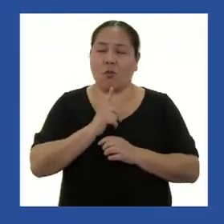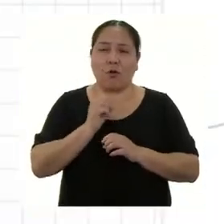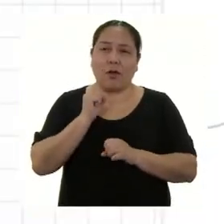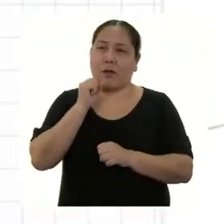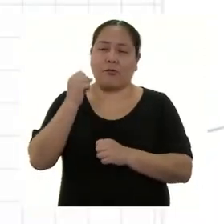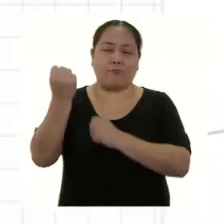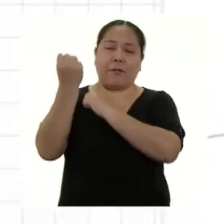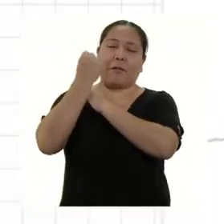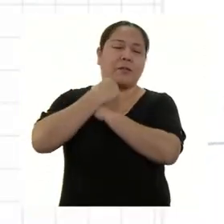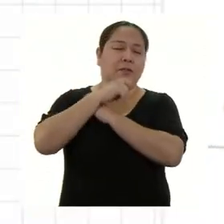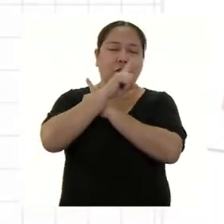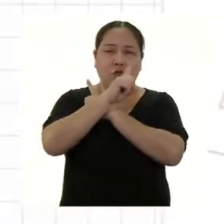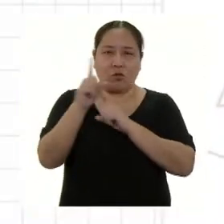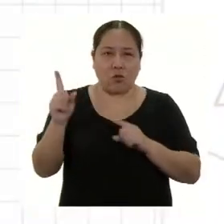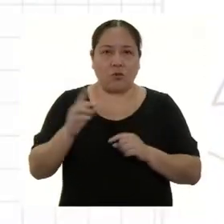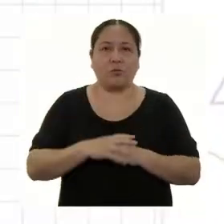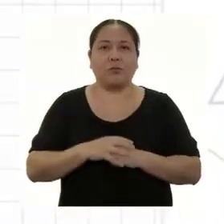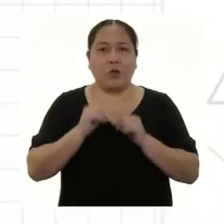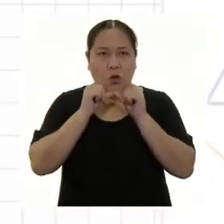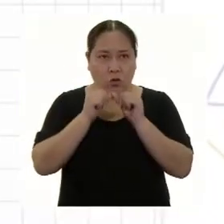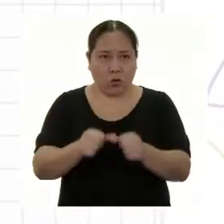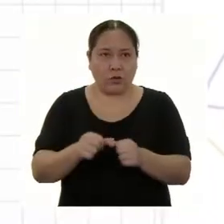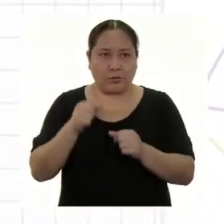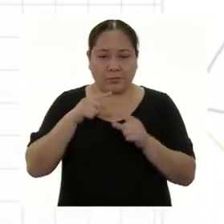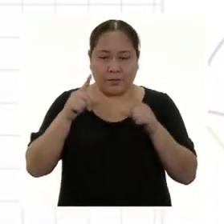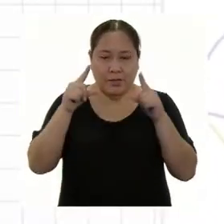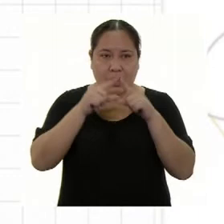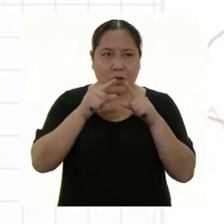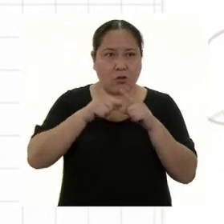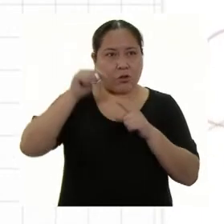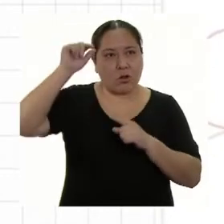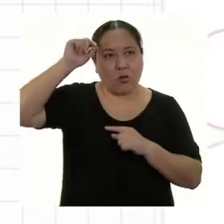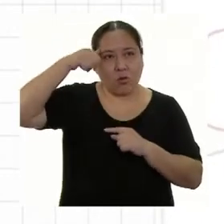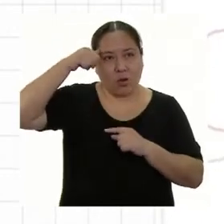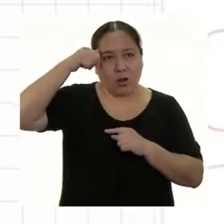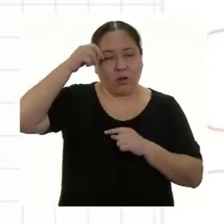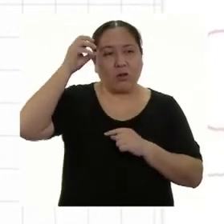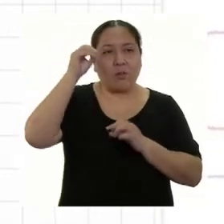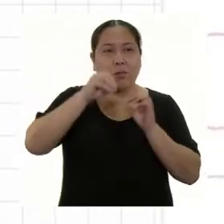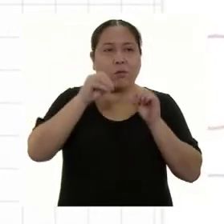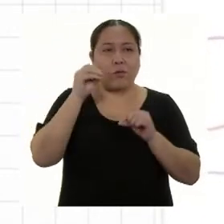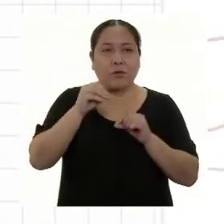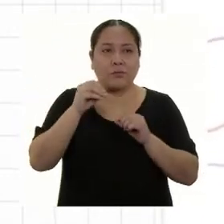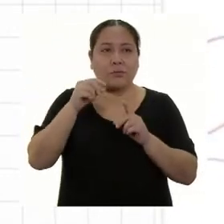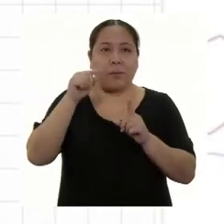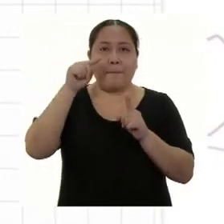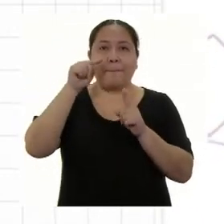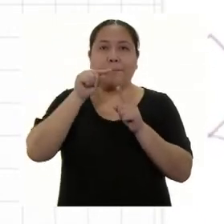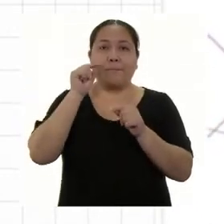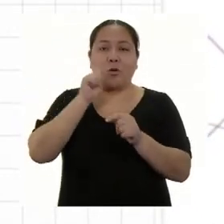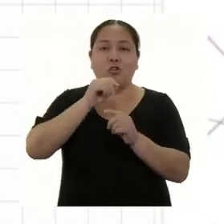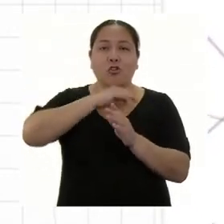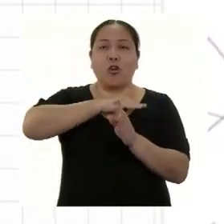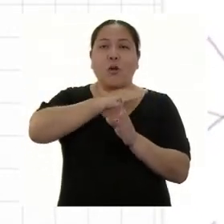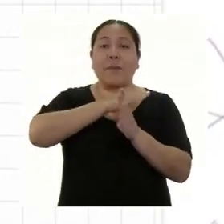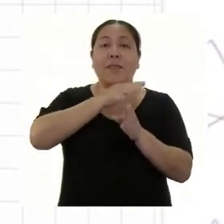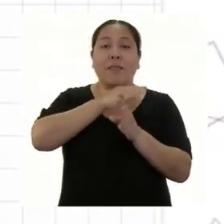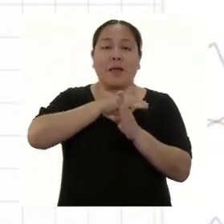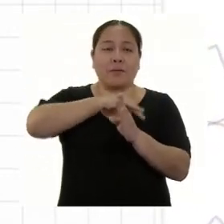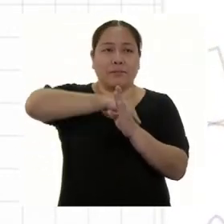jamás. Comencemos con este triángulo. Recuerdo que primero debo ubicar los puntos medios de cada uno de los